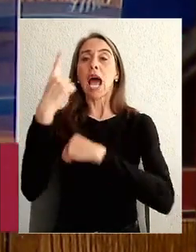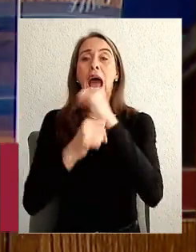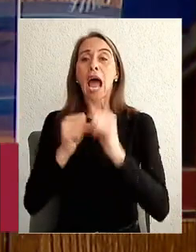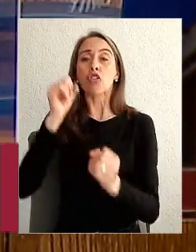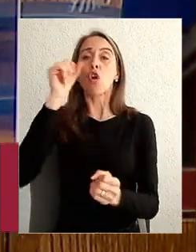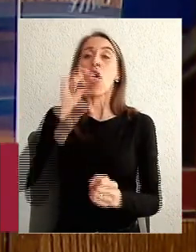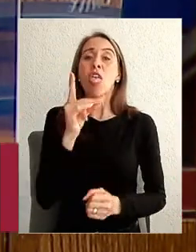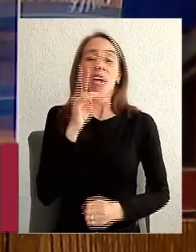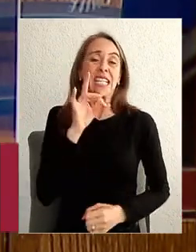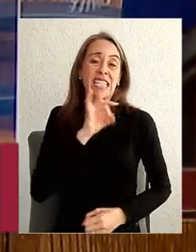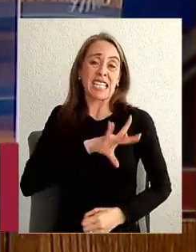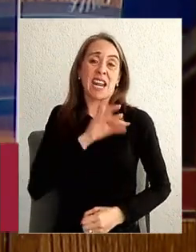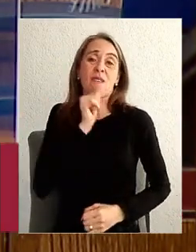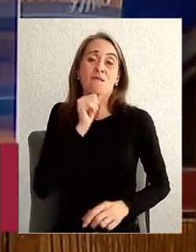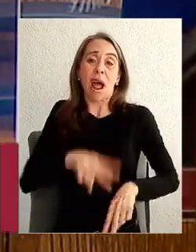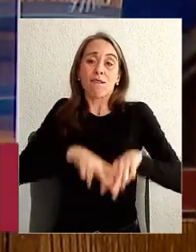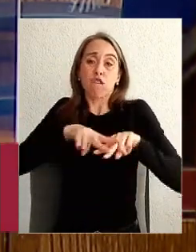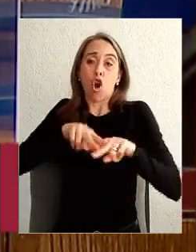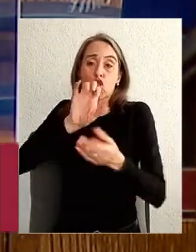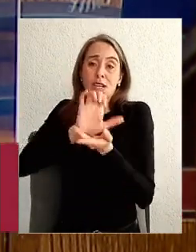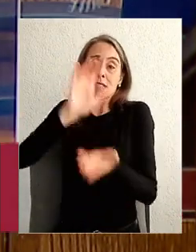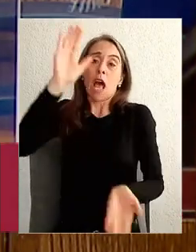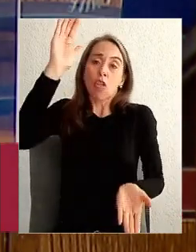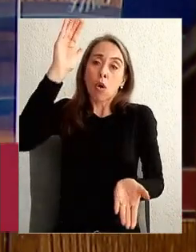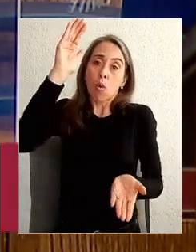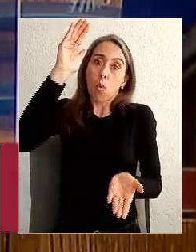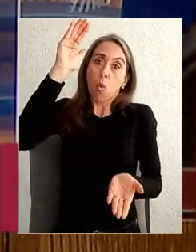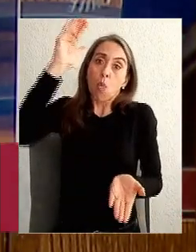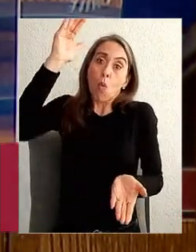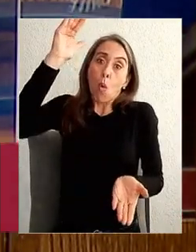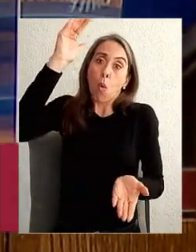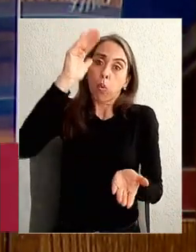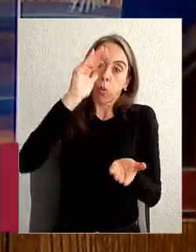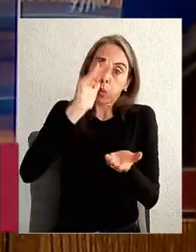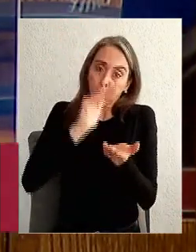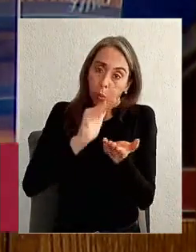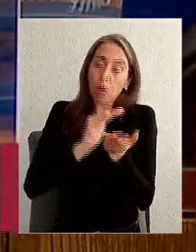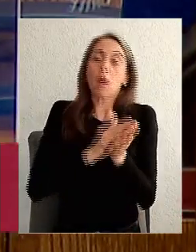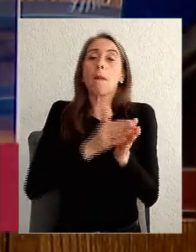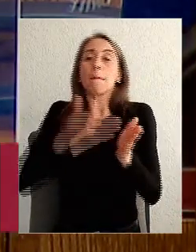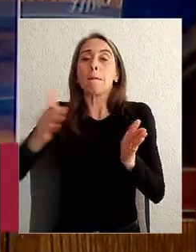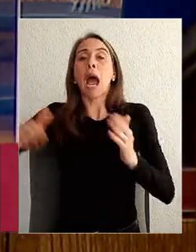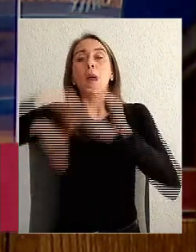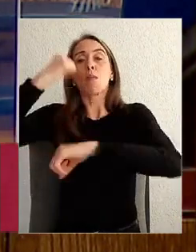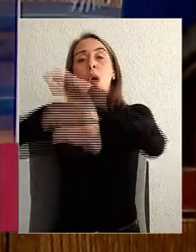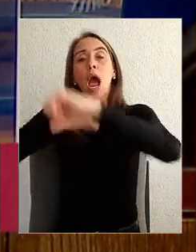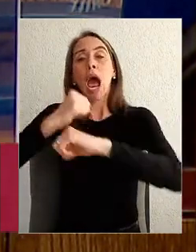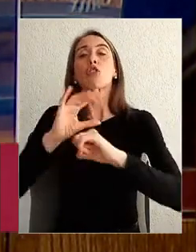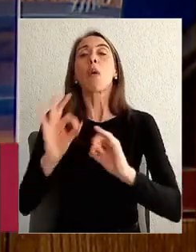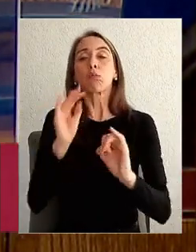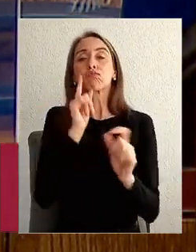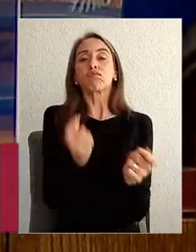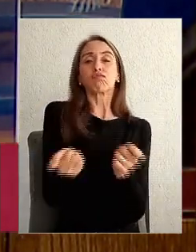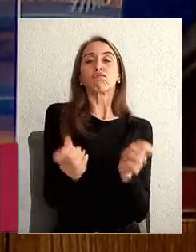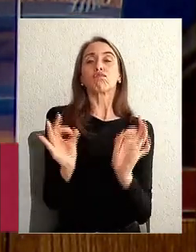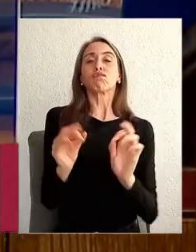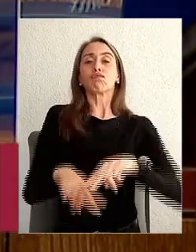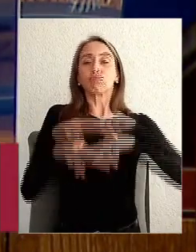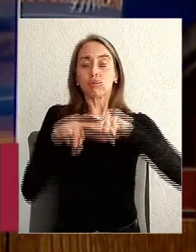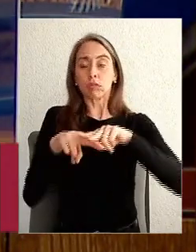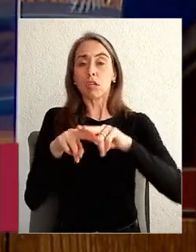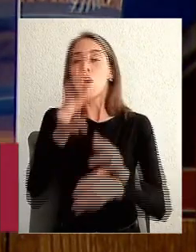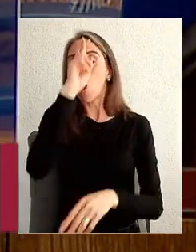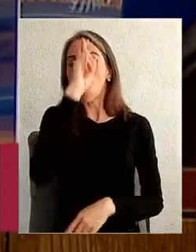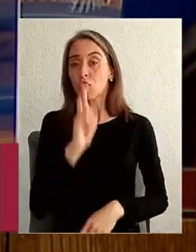positivas en la mayor parte del periodo. Por último, presidente, para fortalecer la credibilidad y el rol fiscal de la política